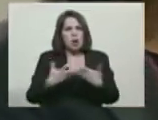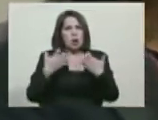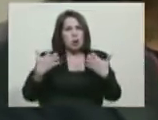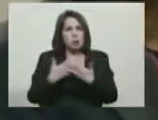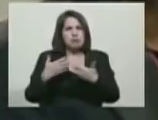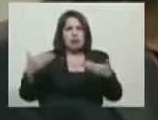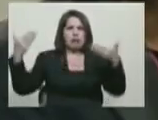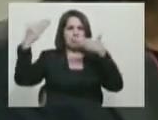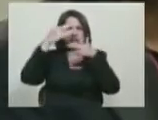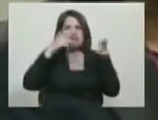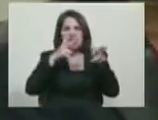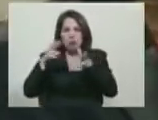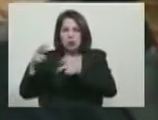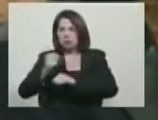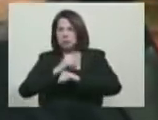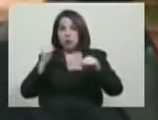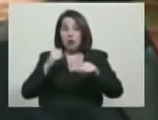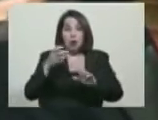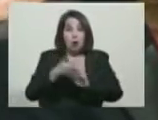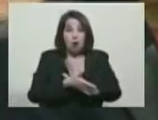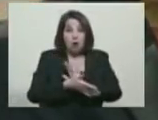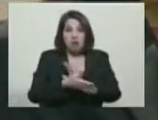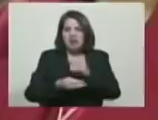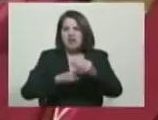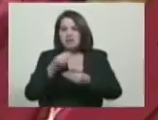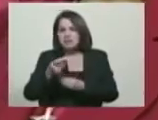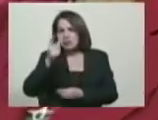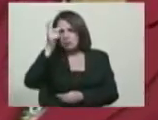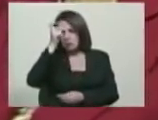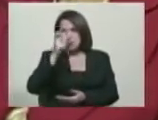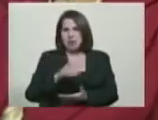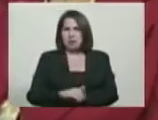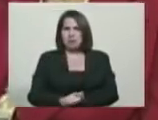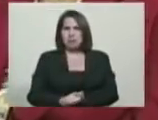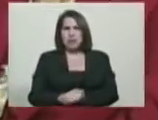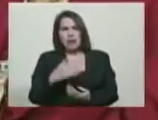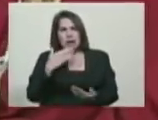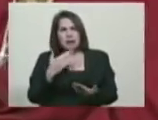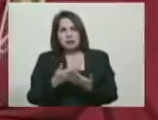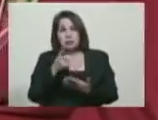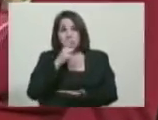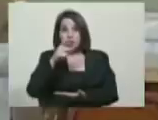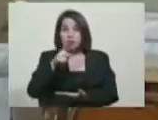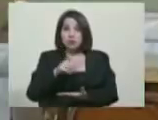colegios. ¿Qué va a ser para en el futuro? Muchas gracias por su pregunta.